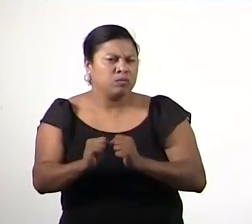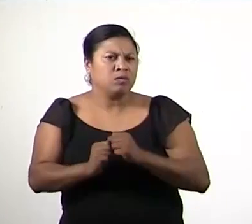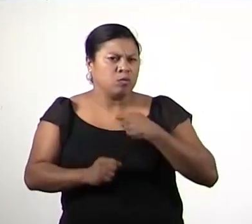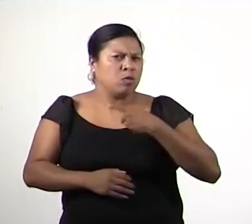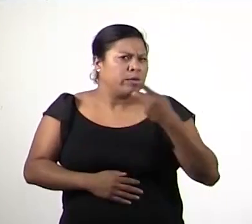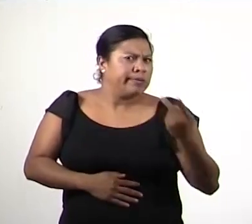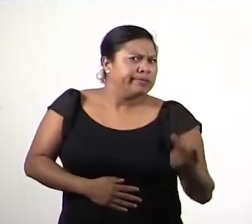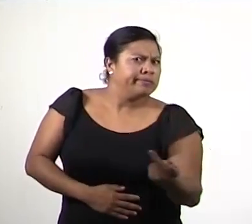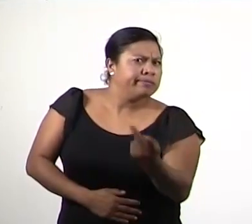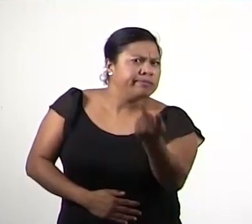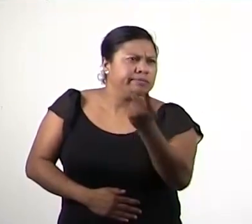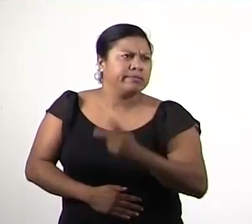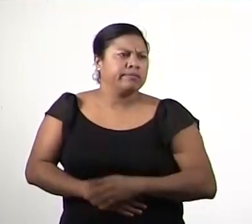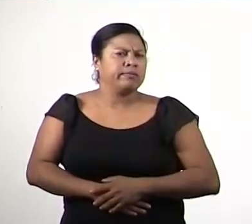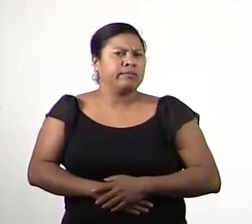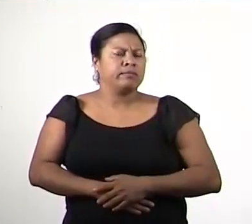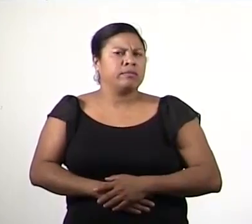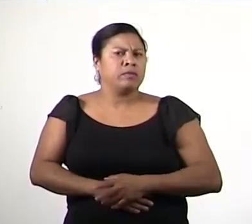Pregunto.